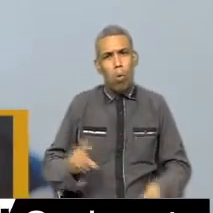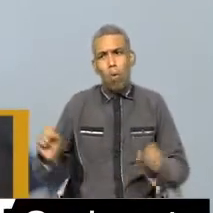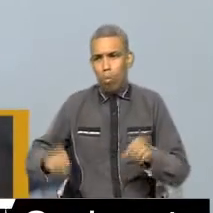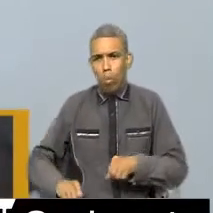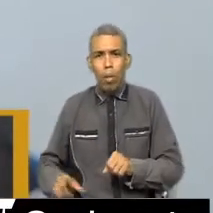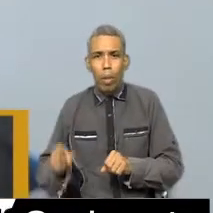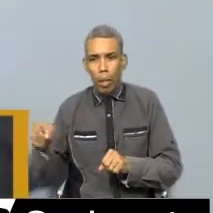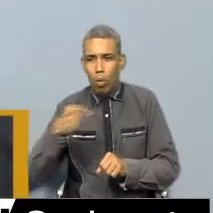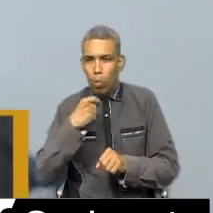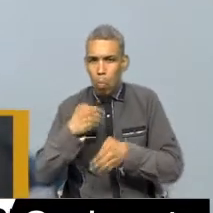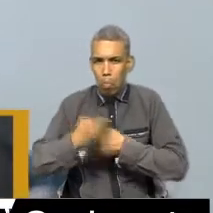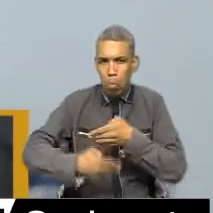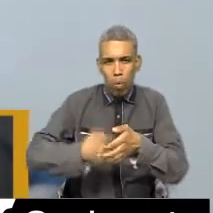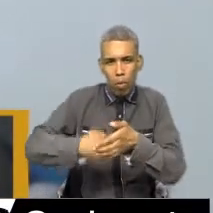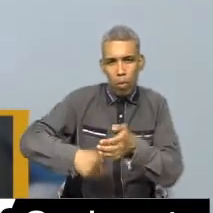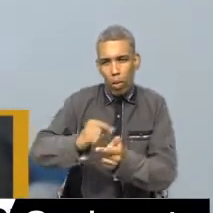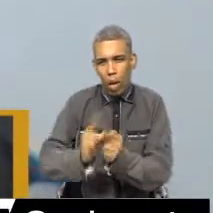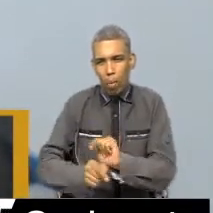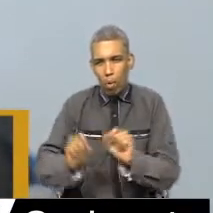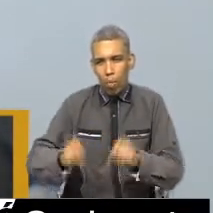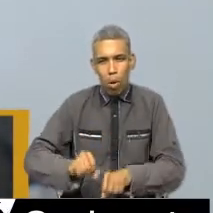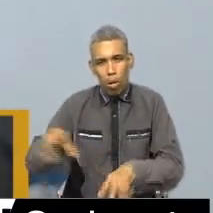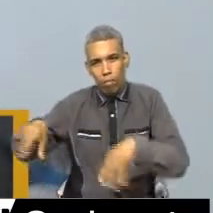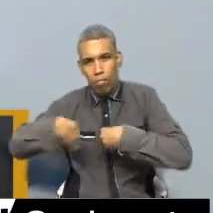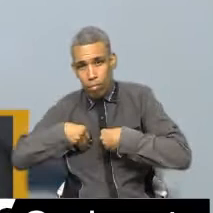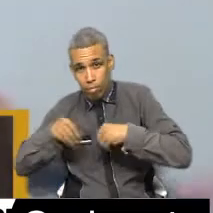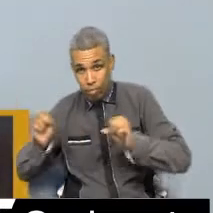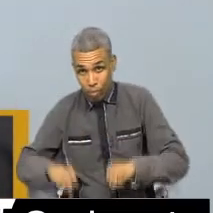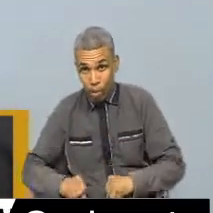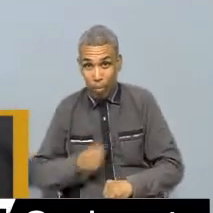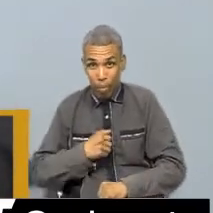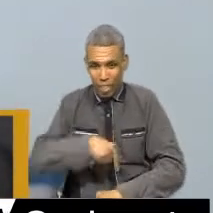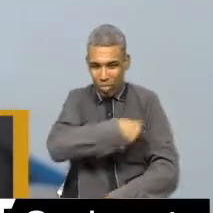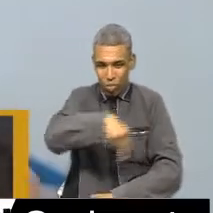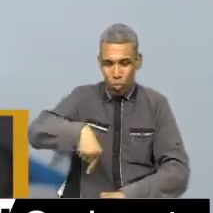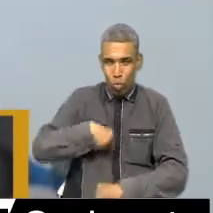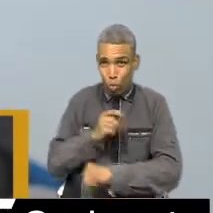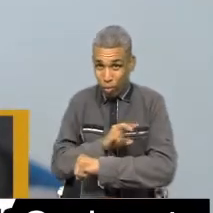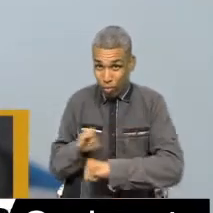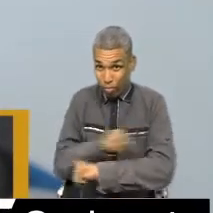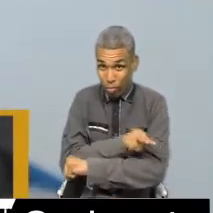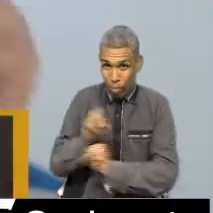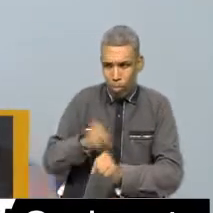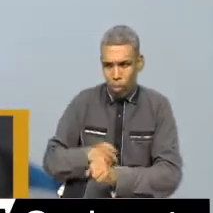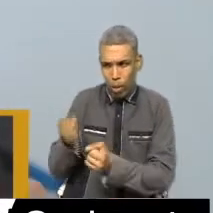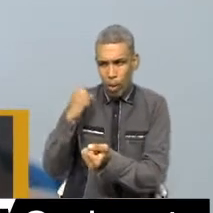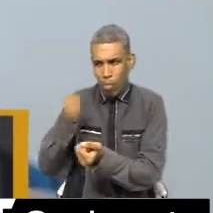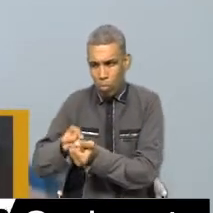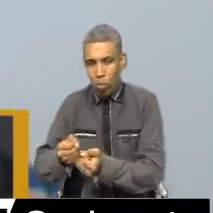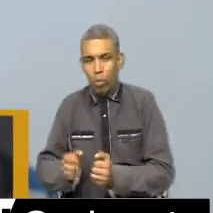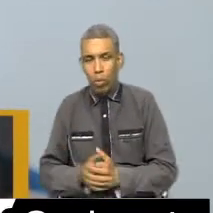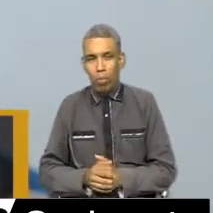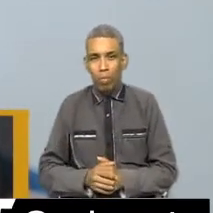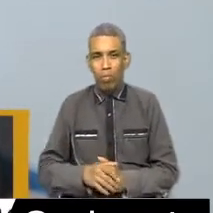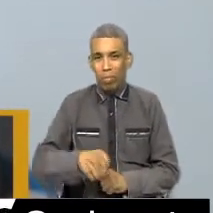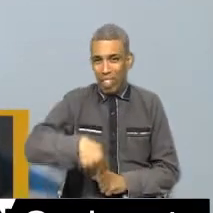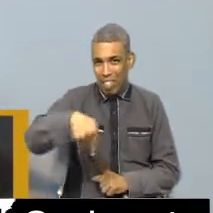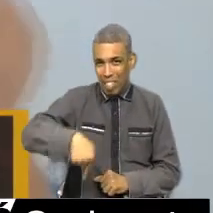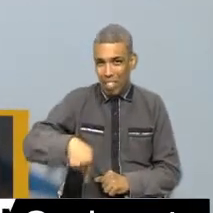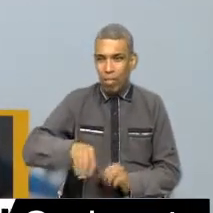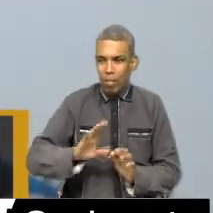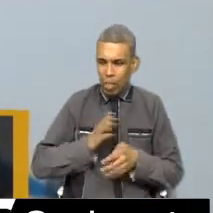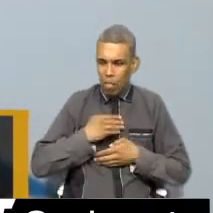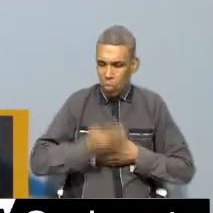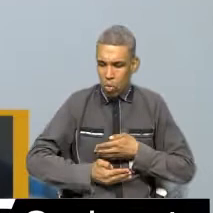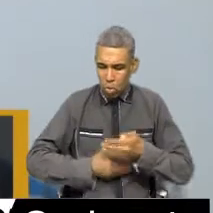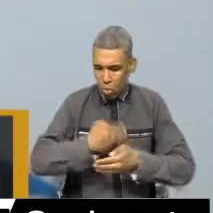al sentido de esta vida, y mientras que nosotros como personería podamos llegar a estos espacios, lo vamos a hacer, porque aquí es donde están los verdaderos procesos y